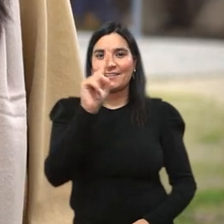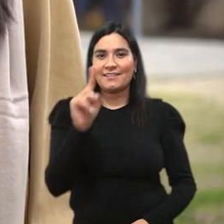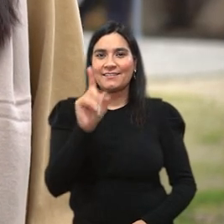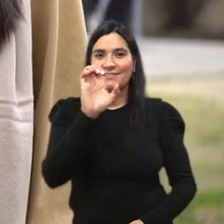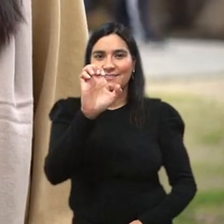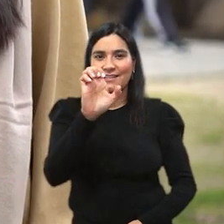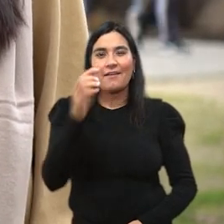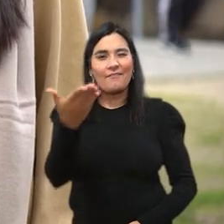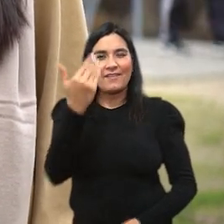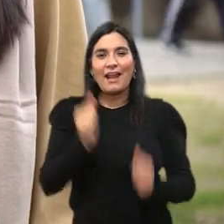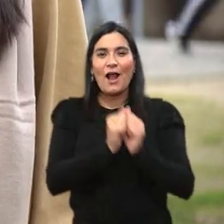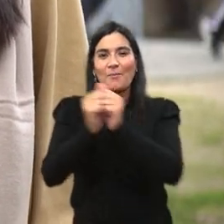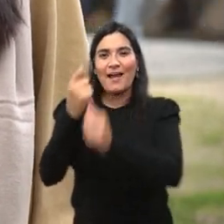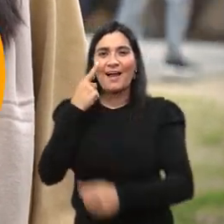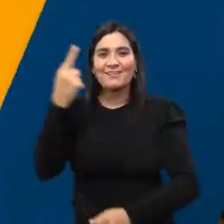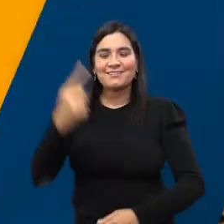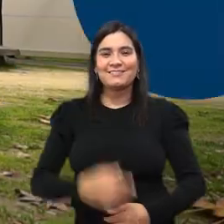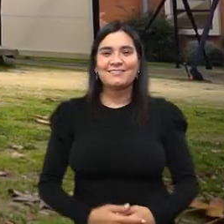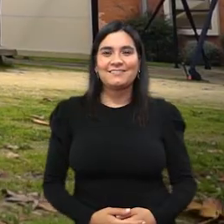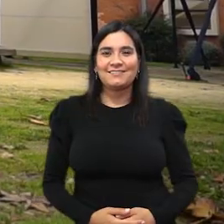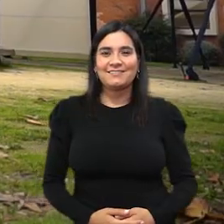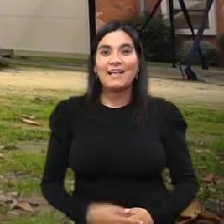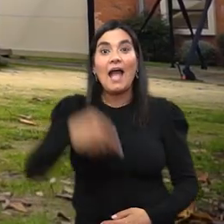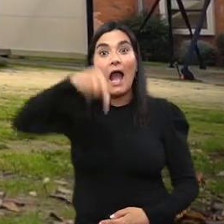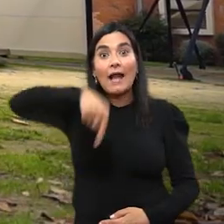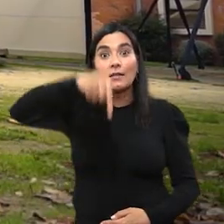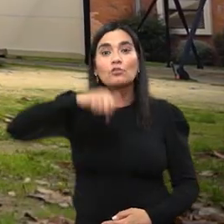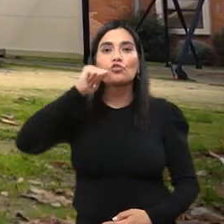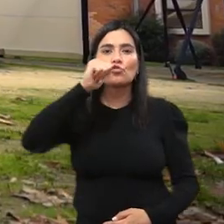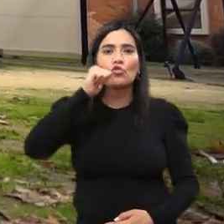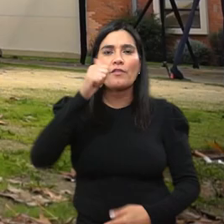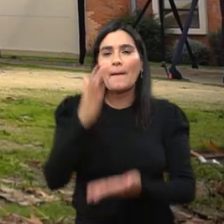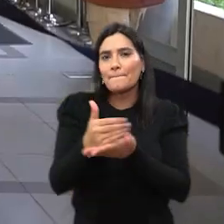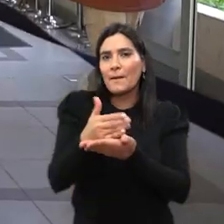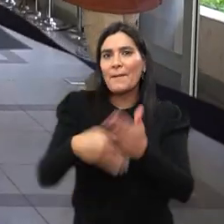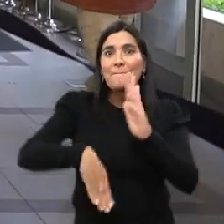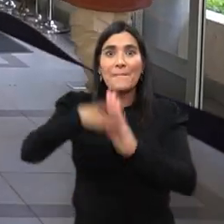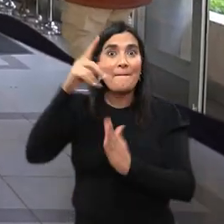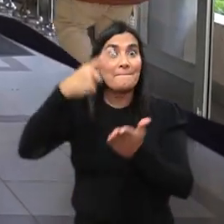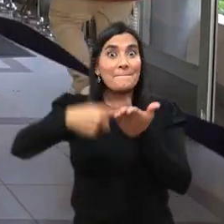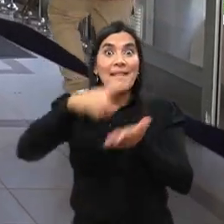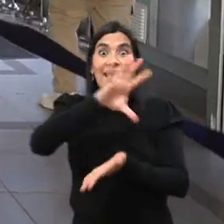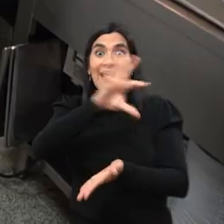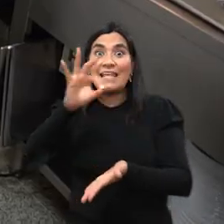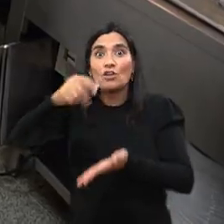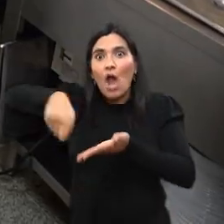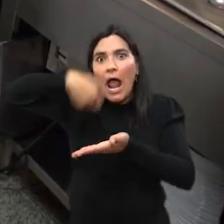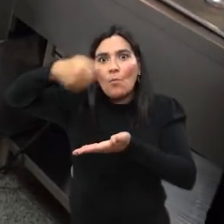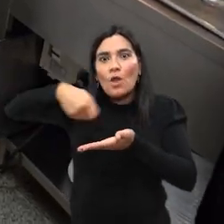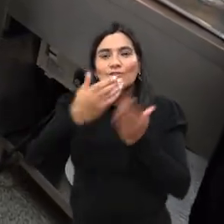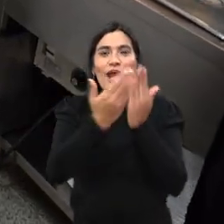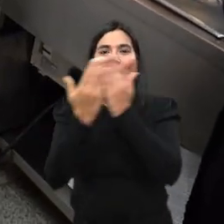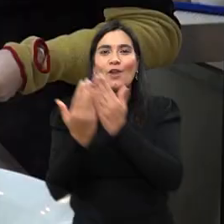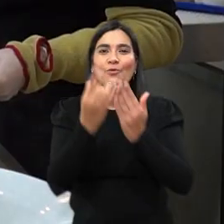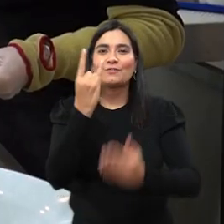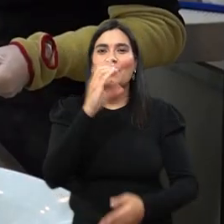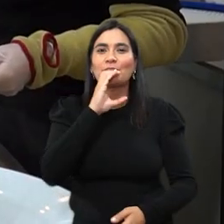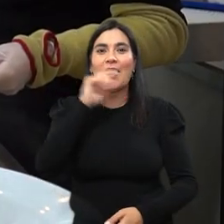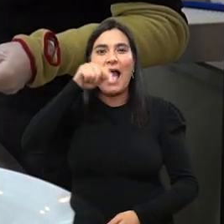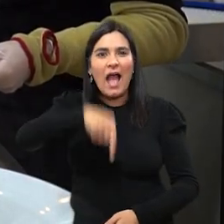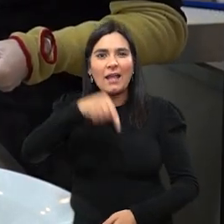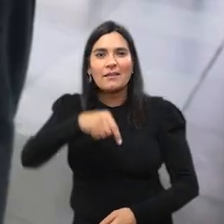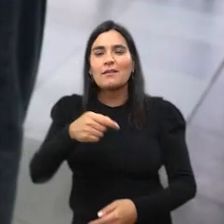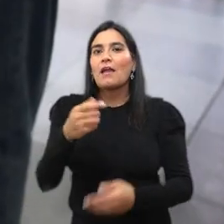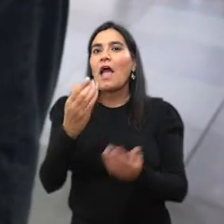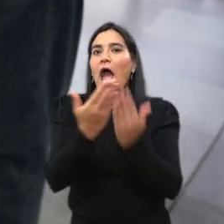DICE. Acompáñame a visitarlo. Aquí diariamente se preparan más de 1.500 almuerzos para estudiantes UDEC. En este